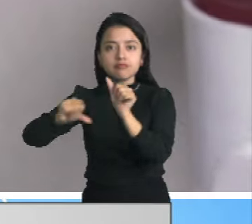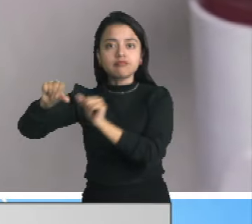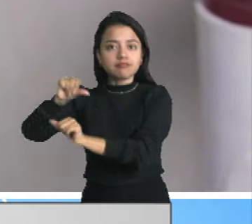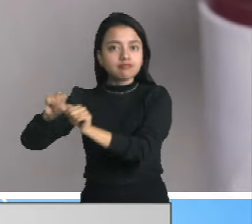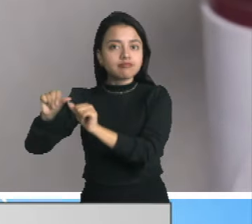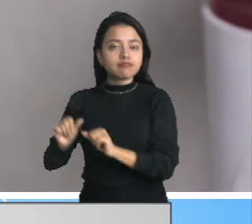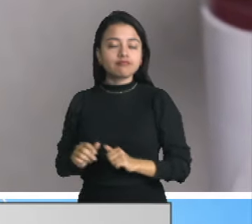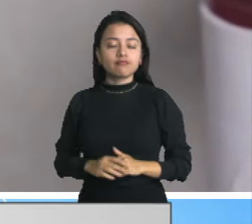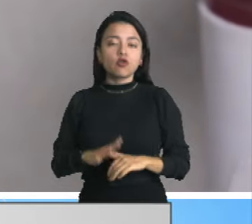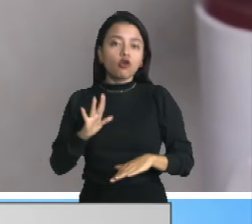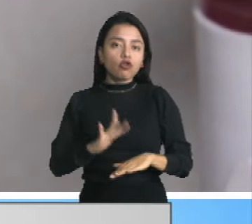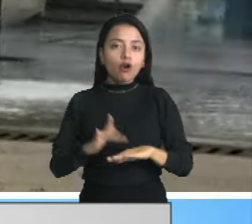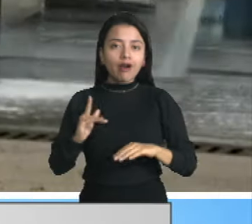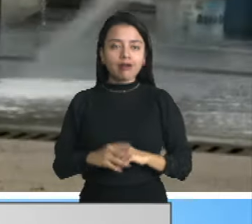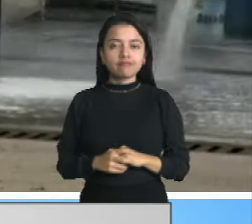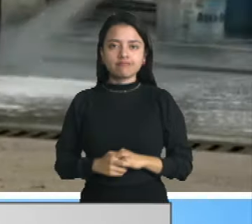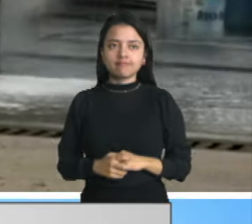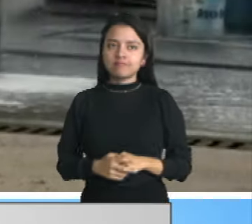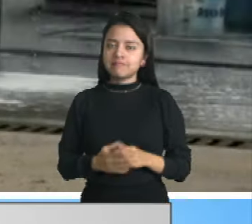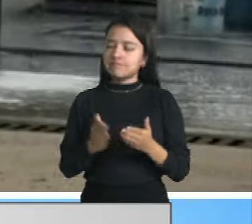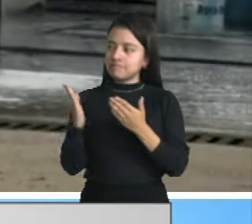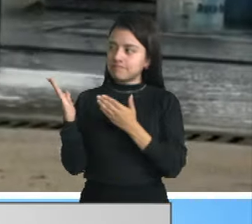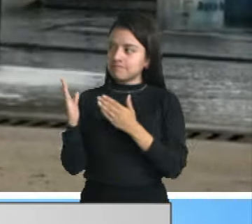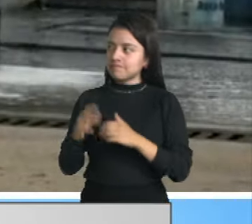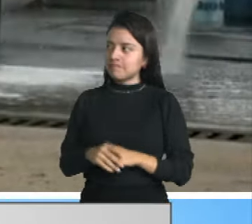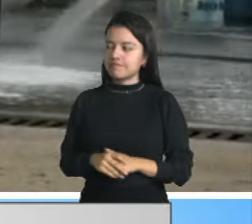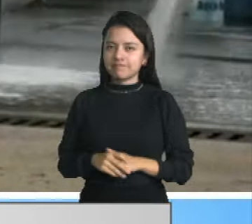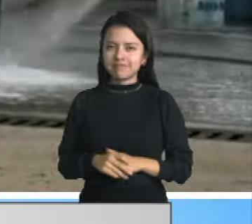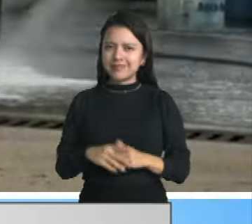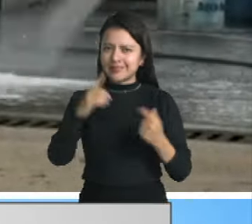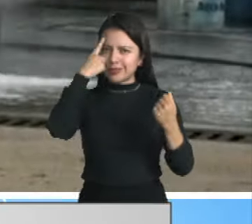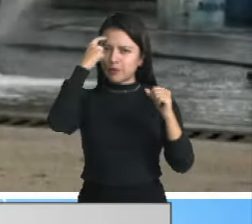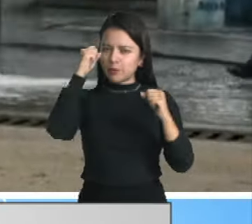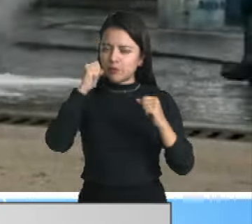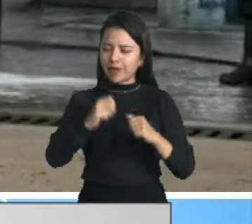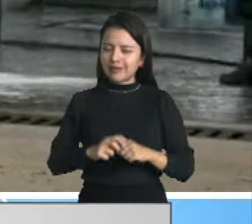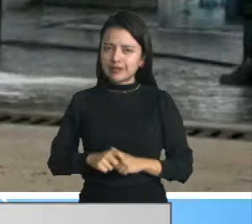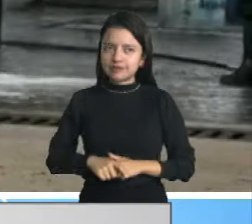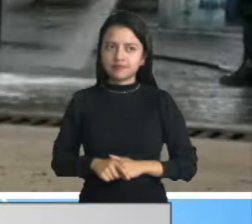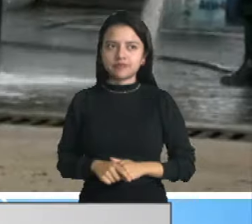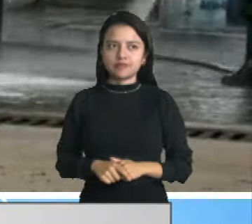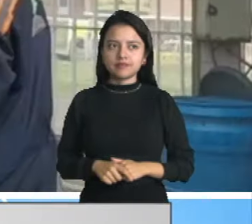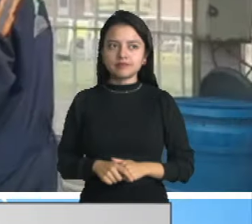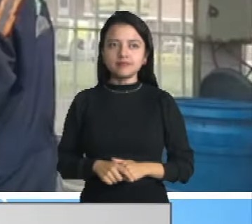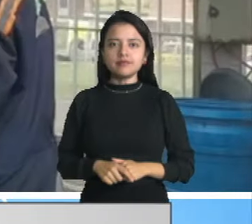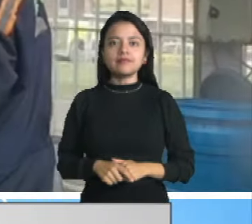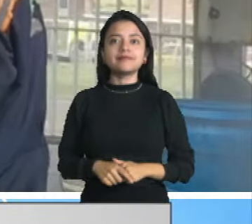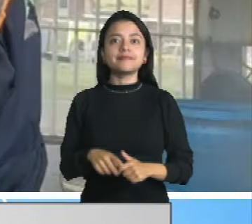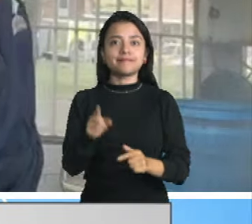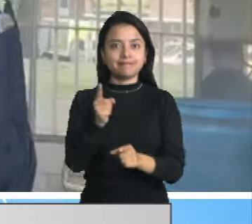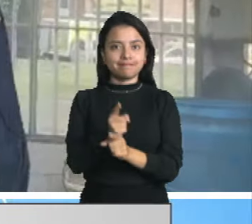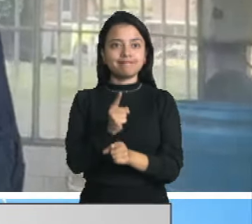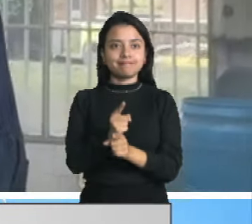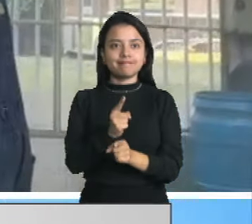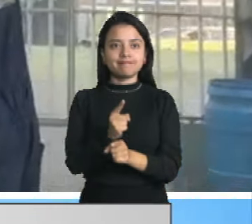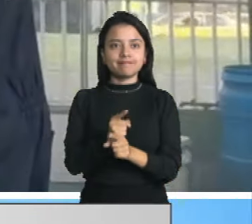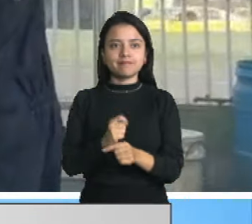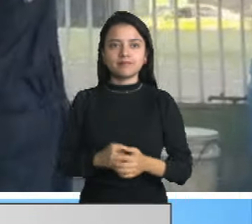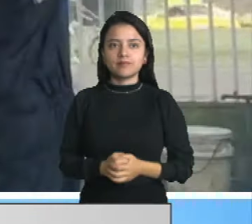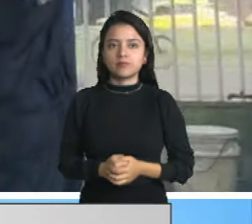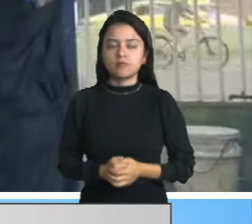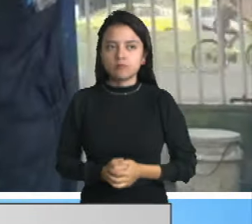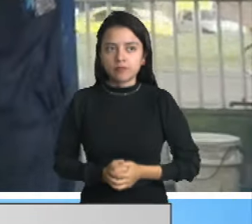y alcantarillado de Bogotá sobre ese día cero que tanto preocupa al distrito a continuación. Efectivamente, estamos, pues tenemos, digamos,